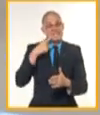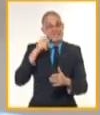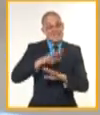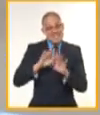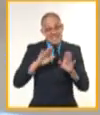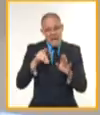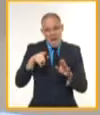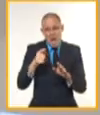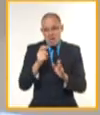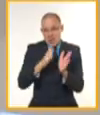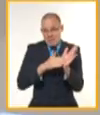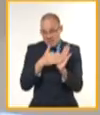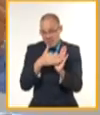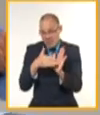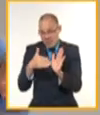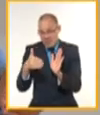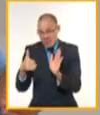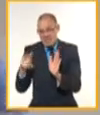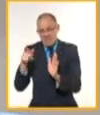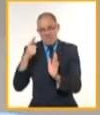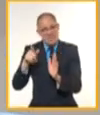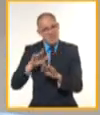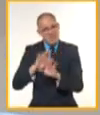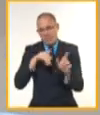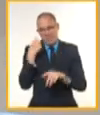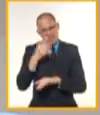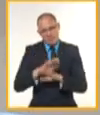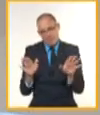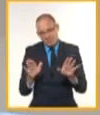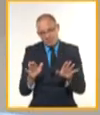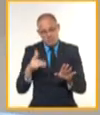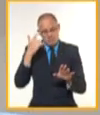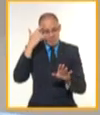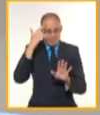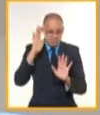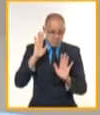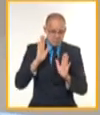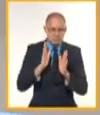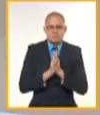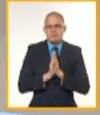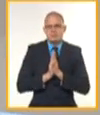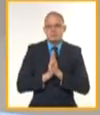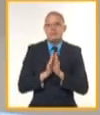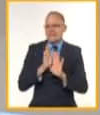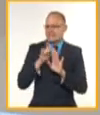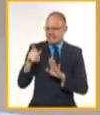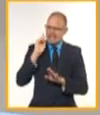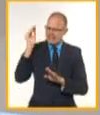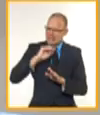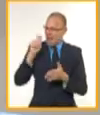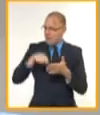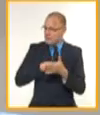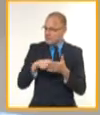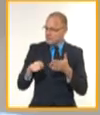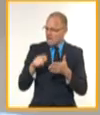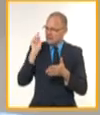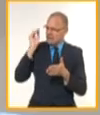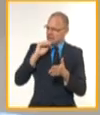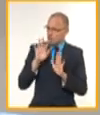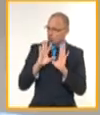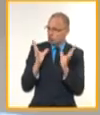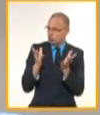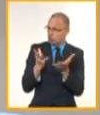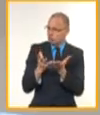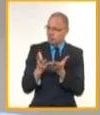sí hay un programa más elaborado que en el primero. Y están apurándose porque hay expertos